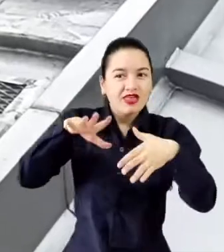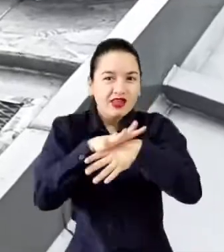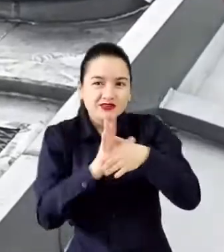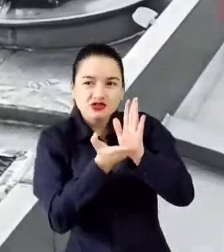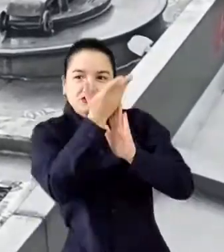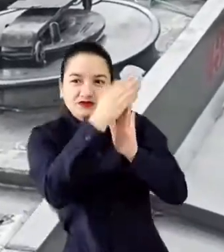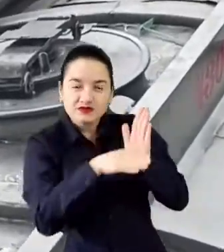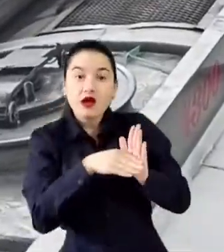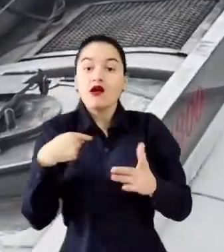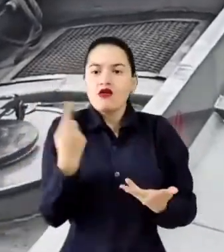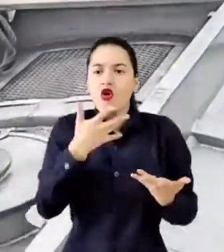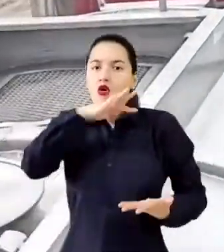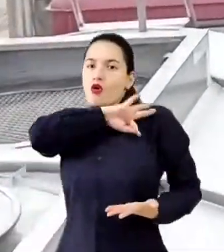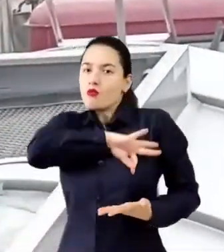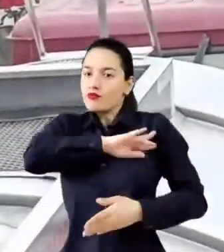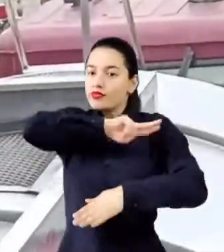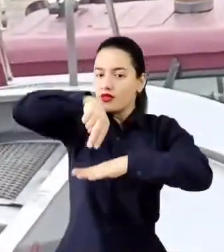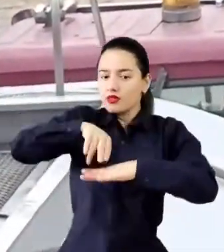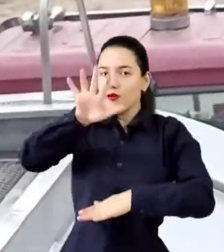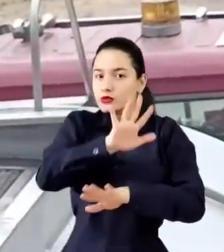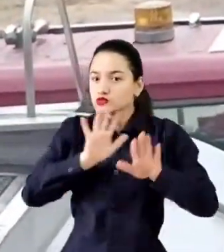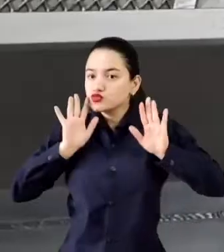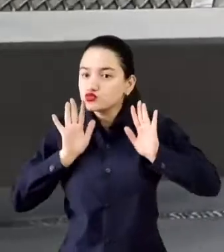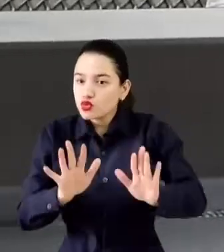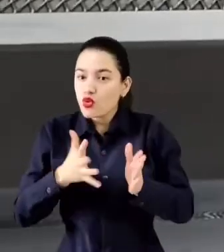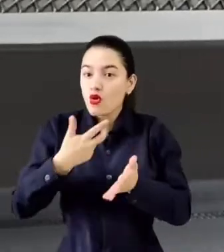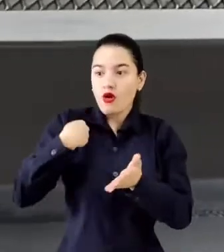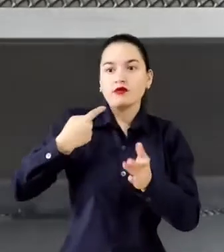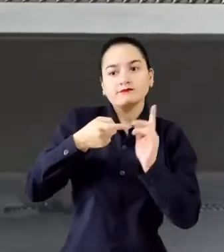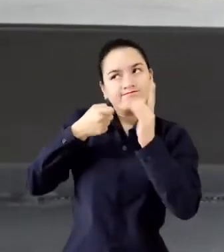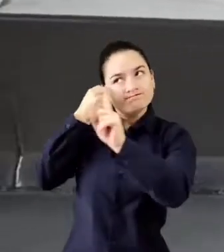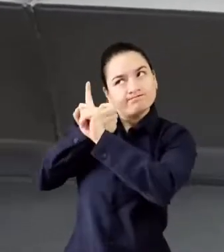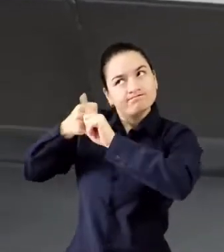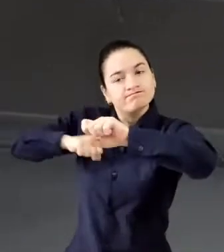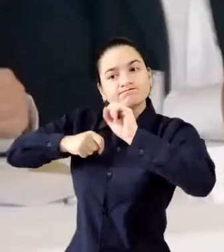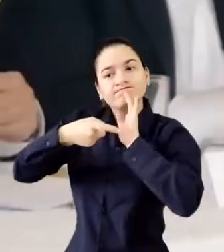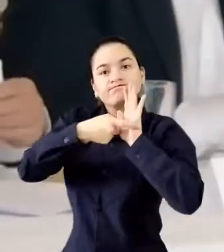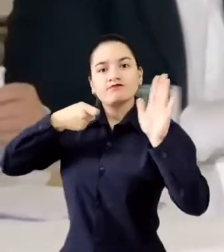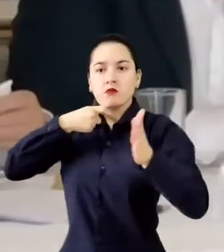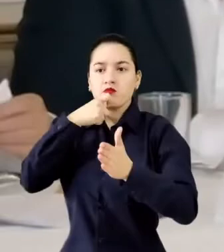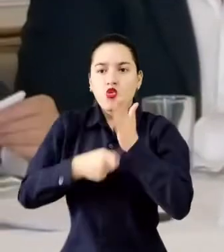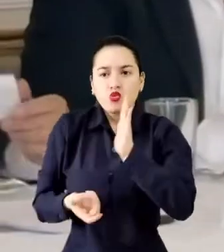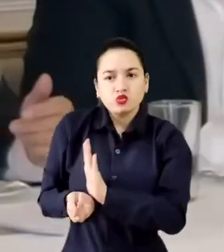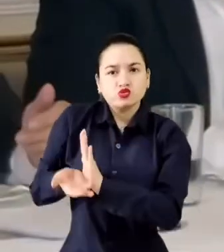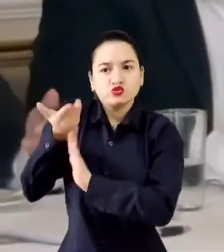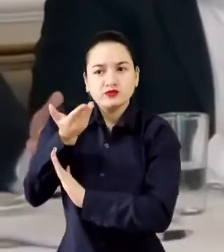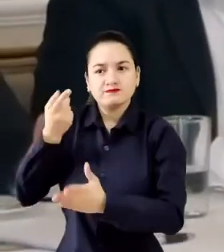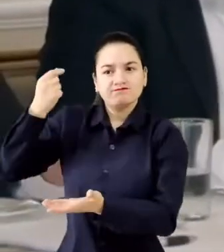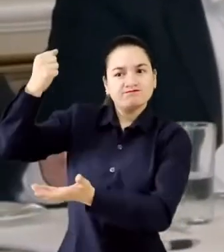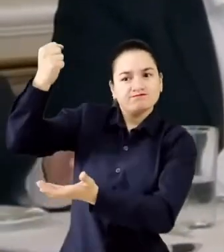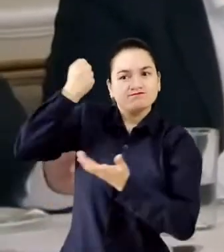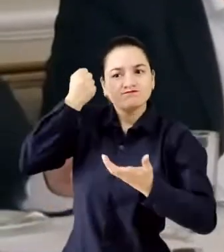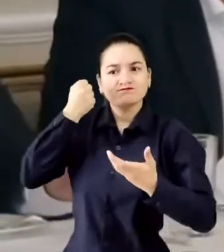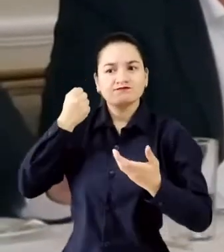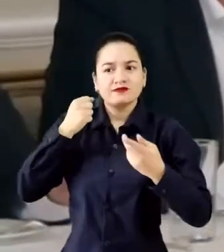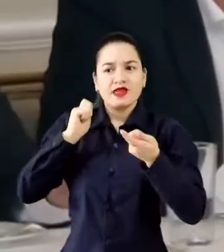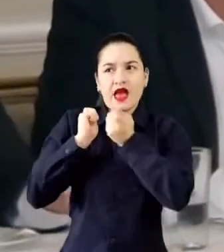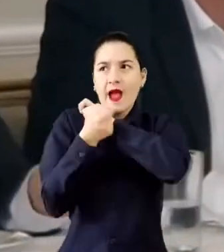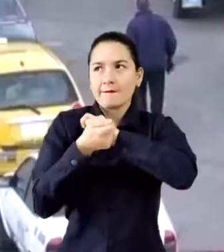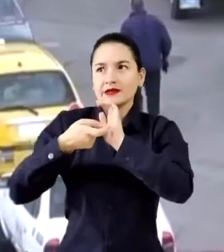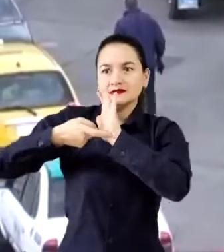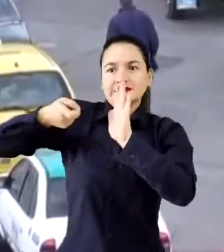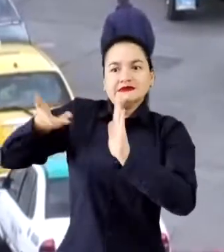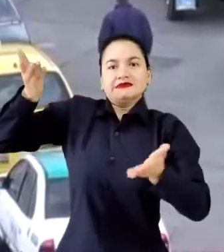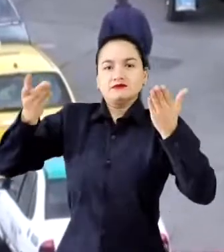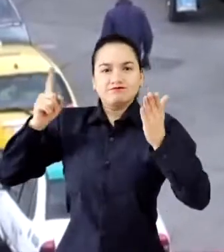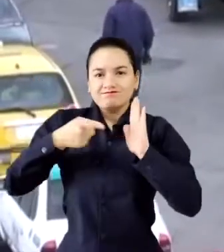frontera. Nosotros queremos hacer pues un trabajo en equipo de mesas de diálogo para buscar una fórmula para que